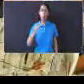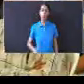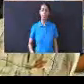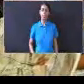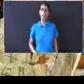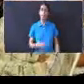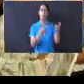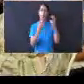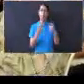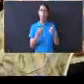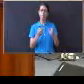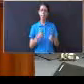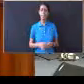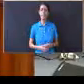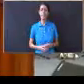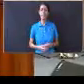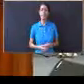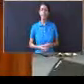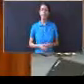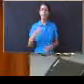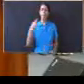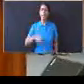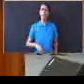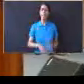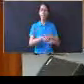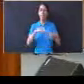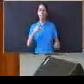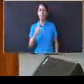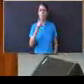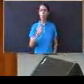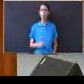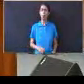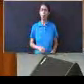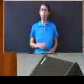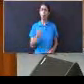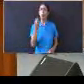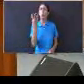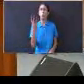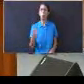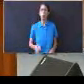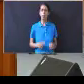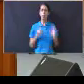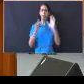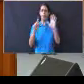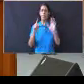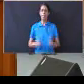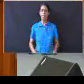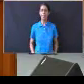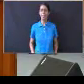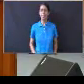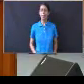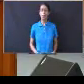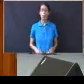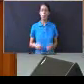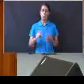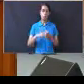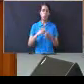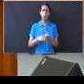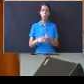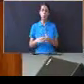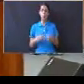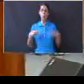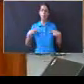sale un seis por ahí, otro seis por ahí. Y cuando a veces hay un encontronazo, hermano.